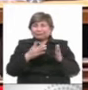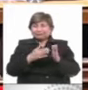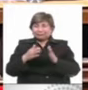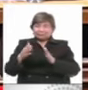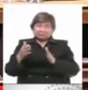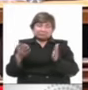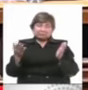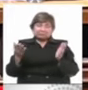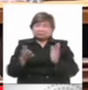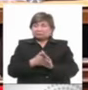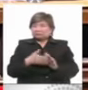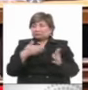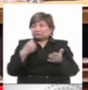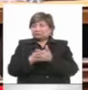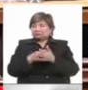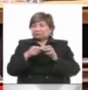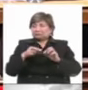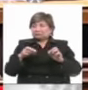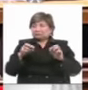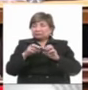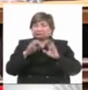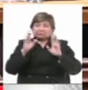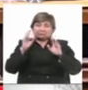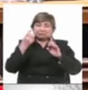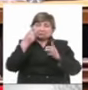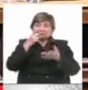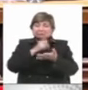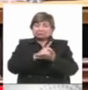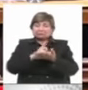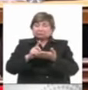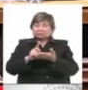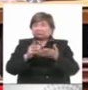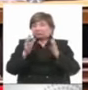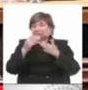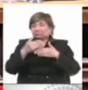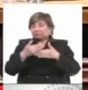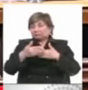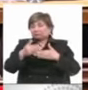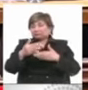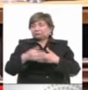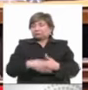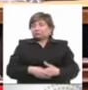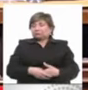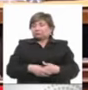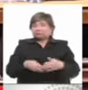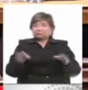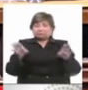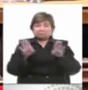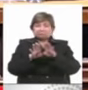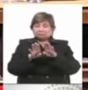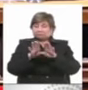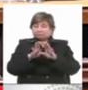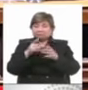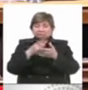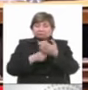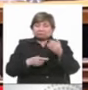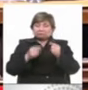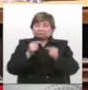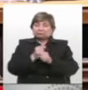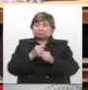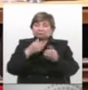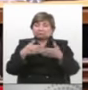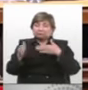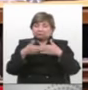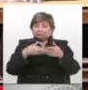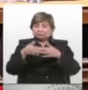predeterminado, ¿no? El plan golpista que aquí se ha denunciado desde la primera semana en el Congreso sigue su curso. Recortar el tema de la cuestión de confianza del presidente, a pesar